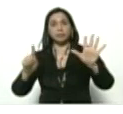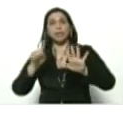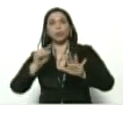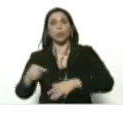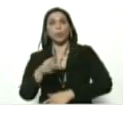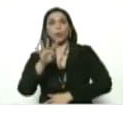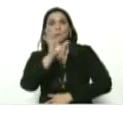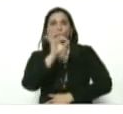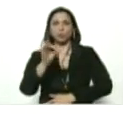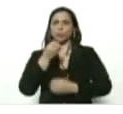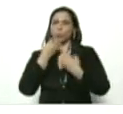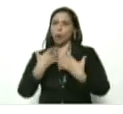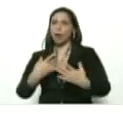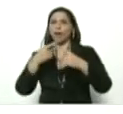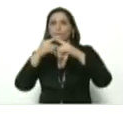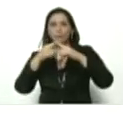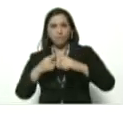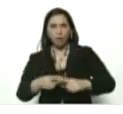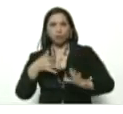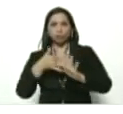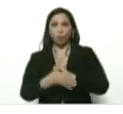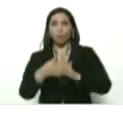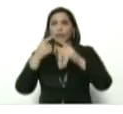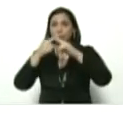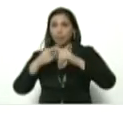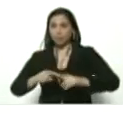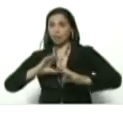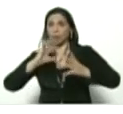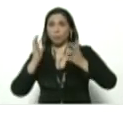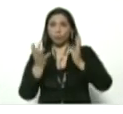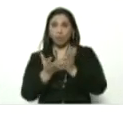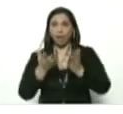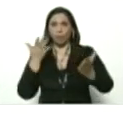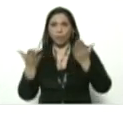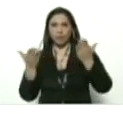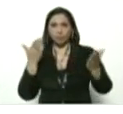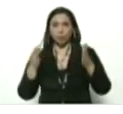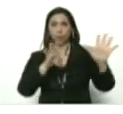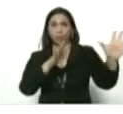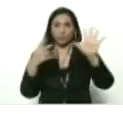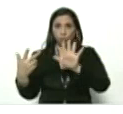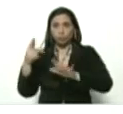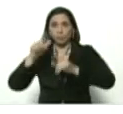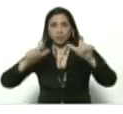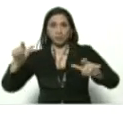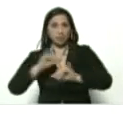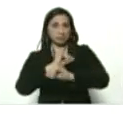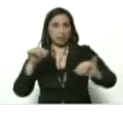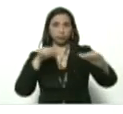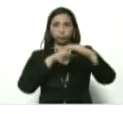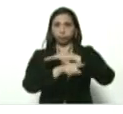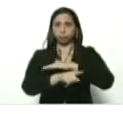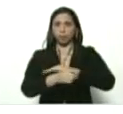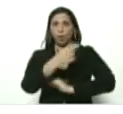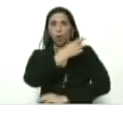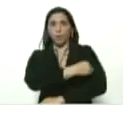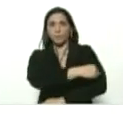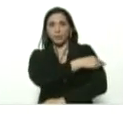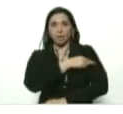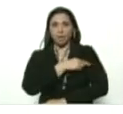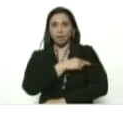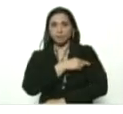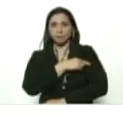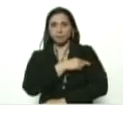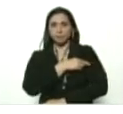eso es una buena cifra respecto a las estadísticas mundiales 98 pacientes están hospitalizados en